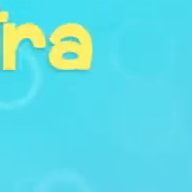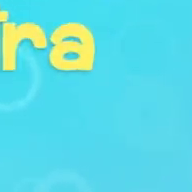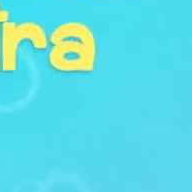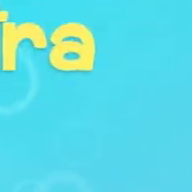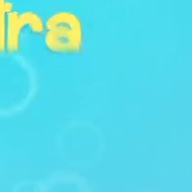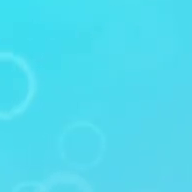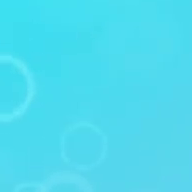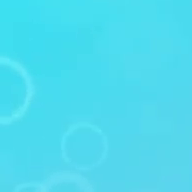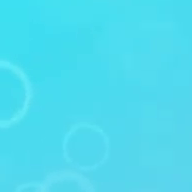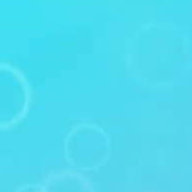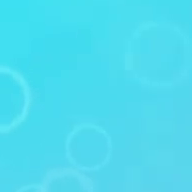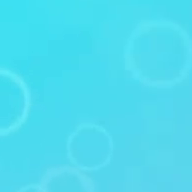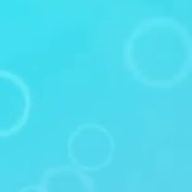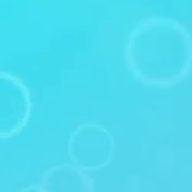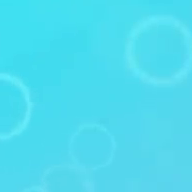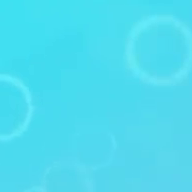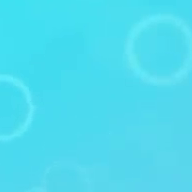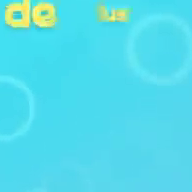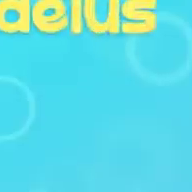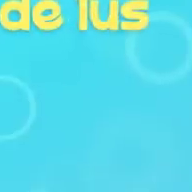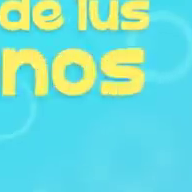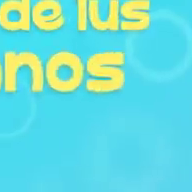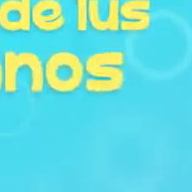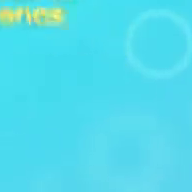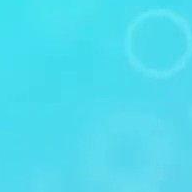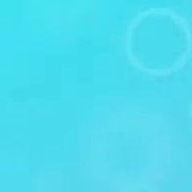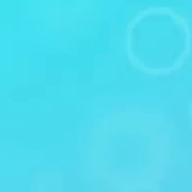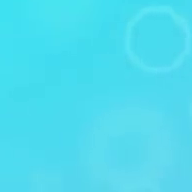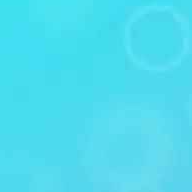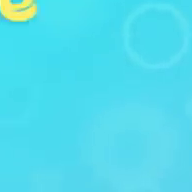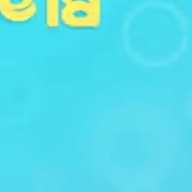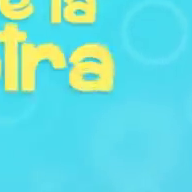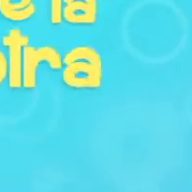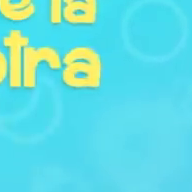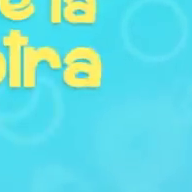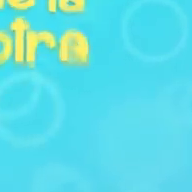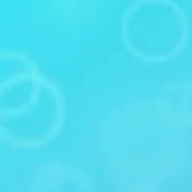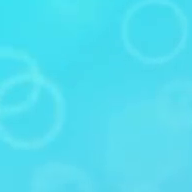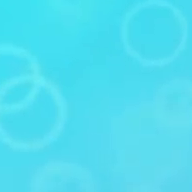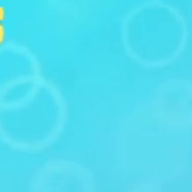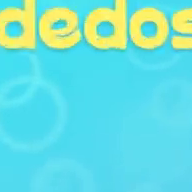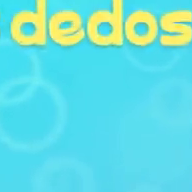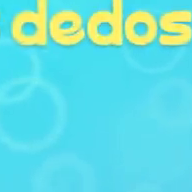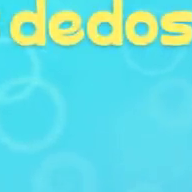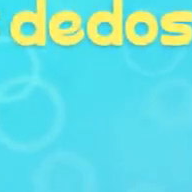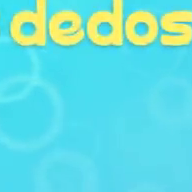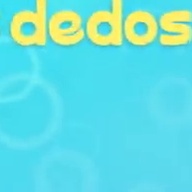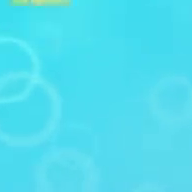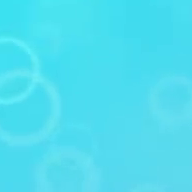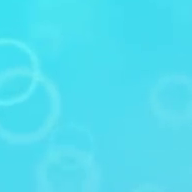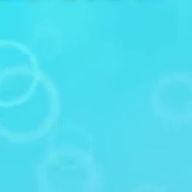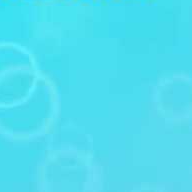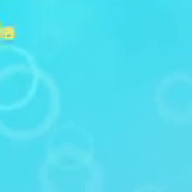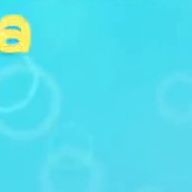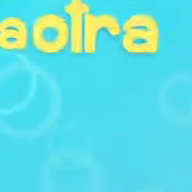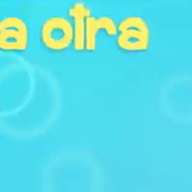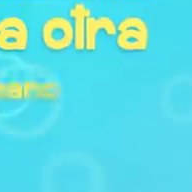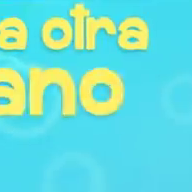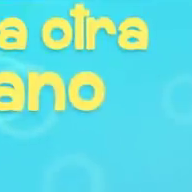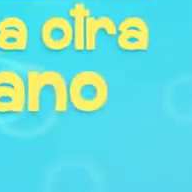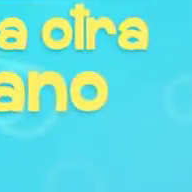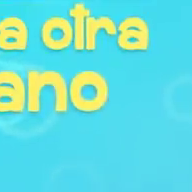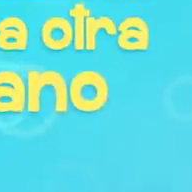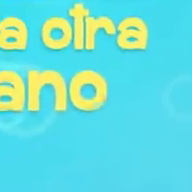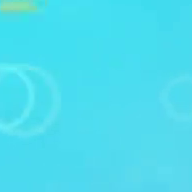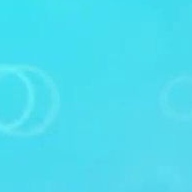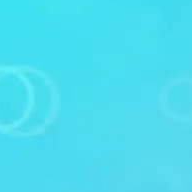con la otra. Ahora, frota la palma de una de tus manos contra el dorso de la otra, entrelazando los dedos. Repite lo mismo con